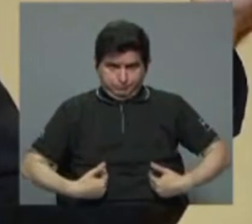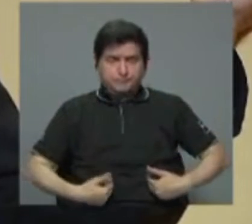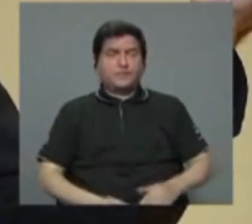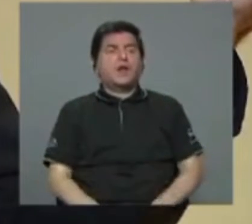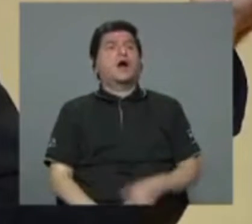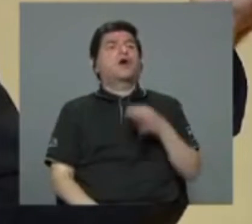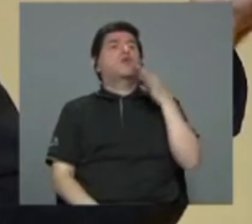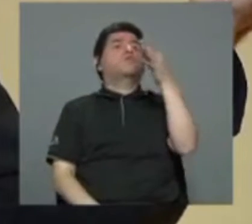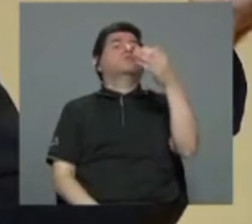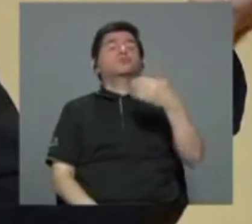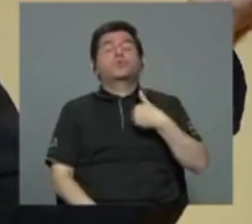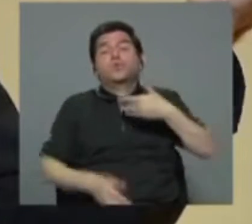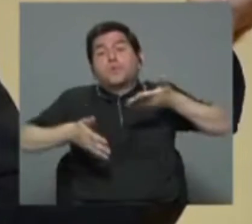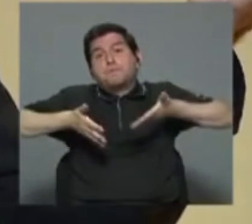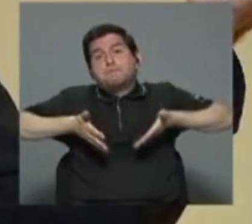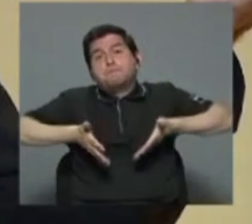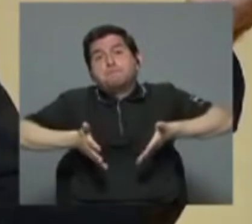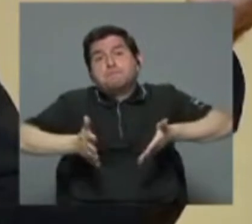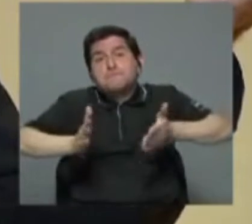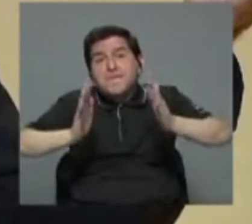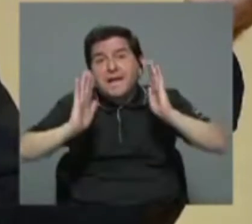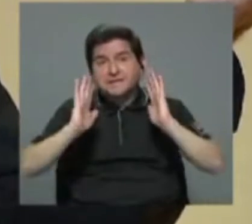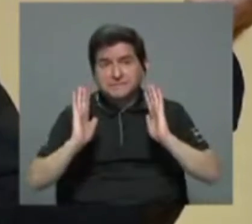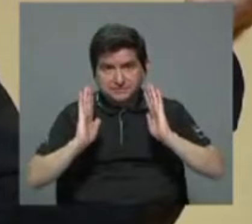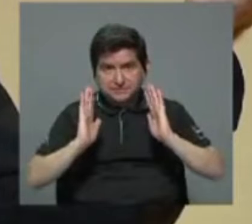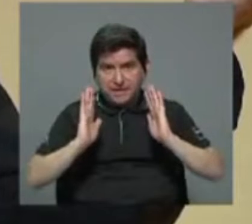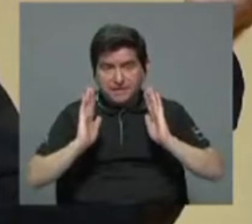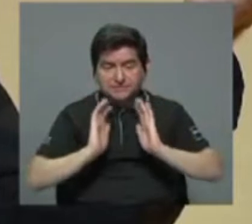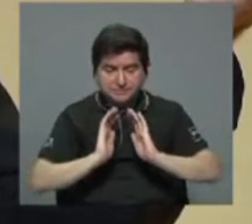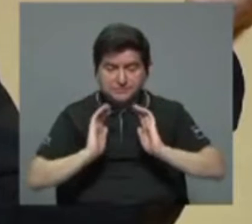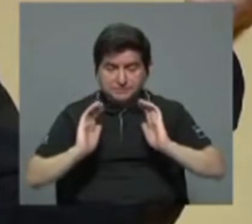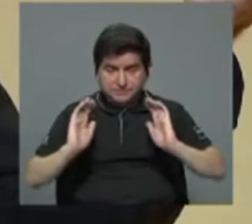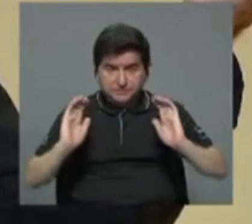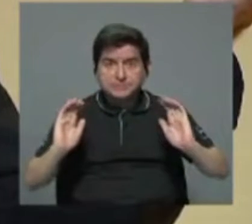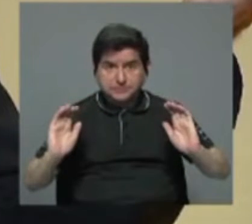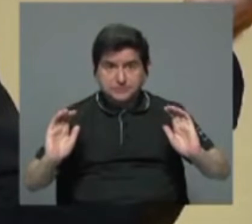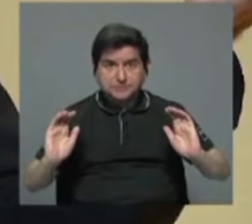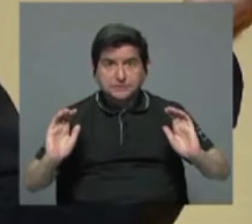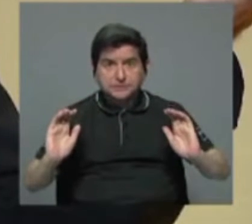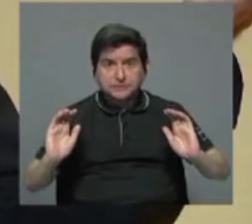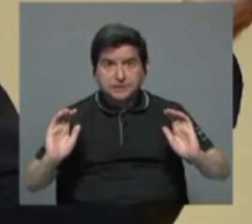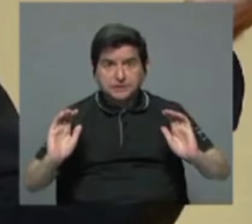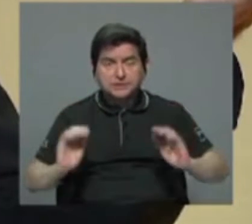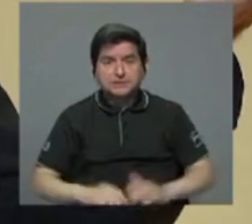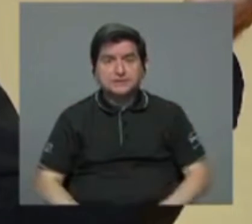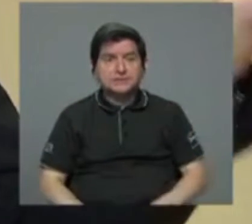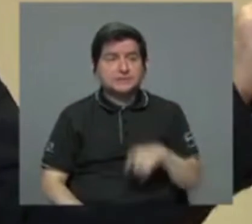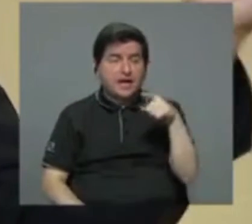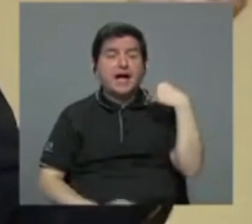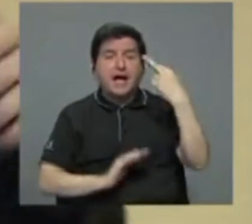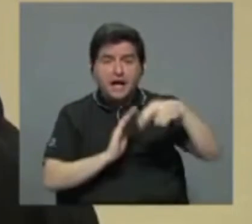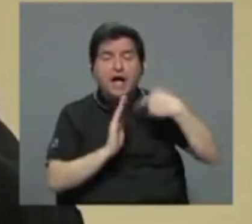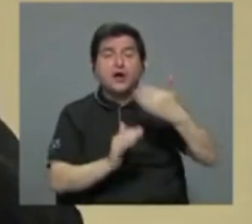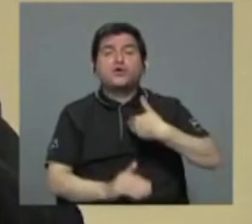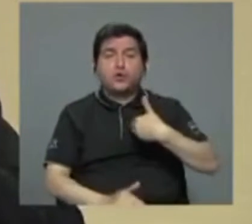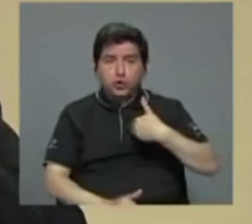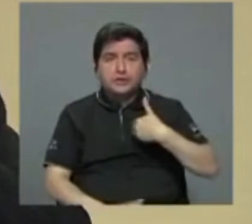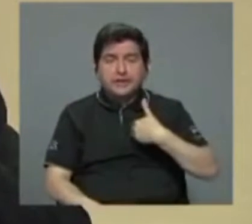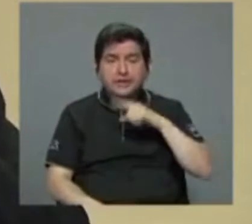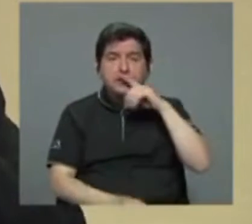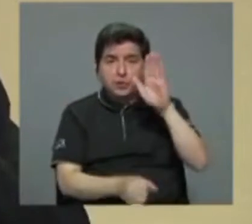tiene futuro en tanto que los niños vayan a jugar ese papel, y tenemos